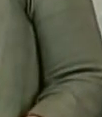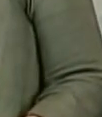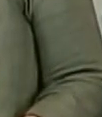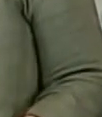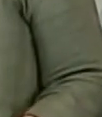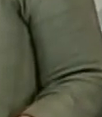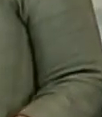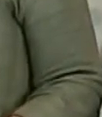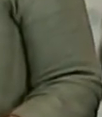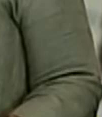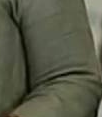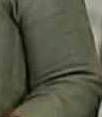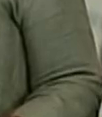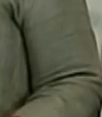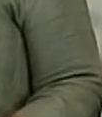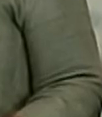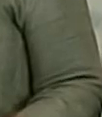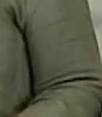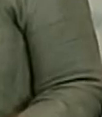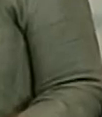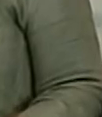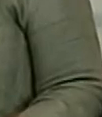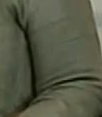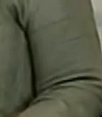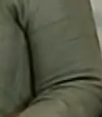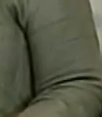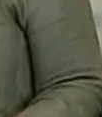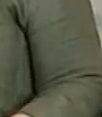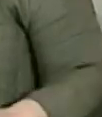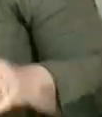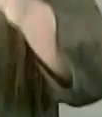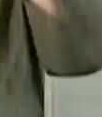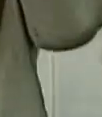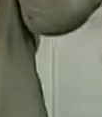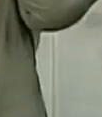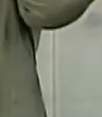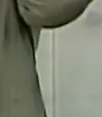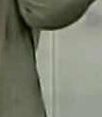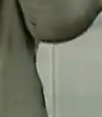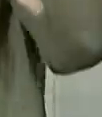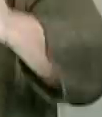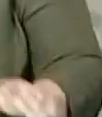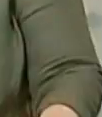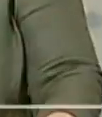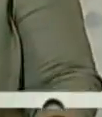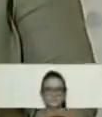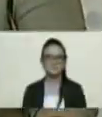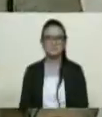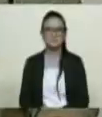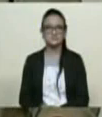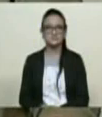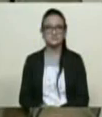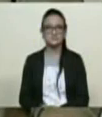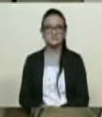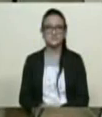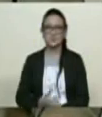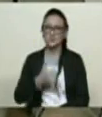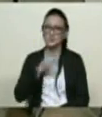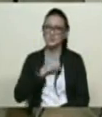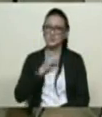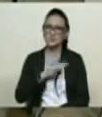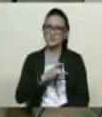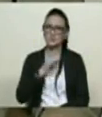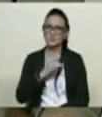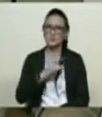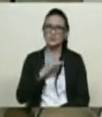Eso es el poder electoral, gente comprometida. Incluso lo más doloroso es la